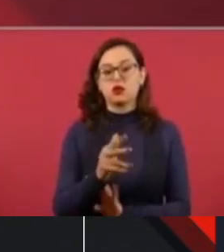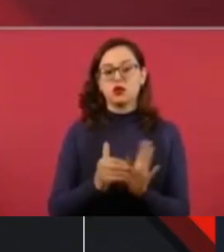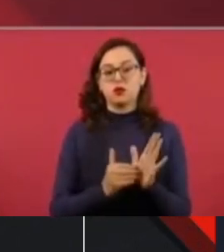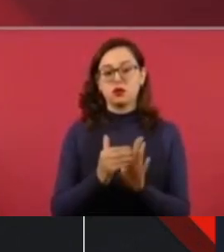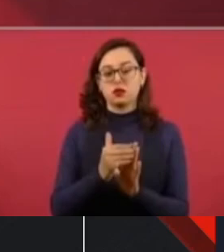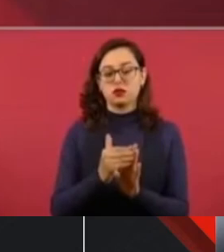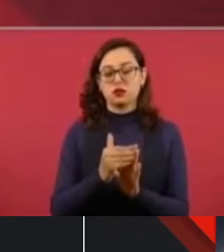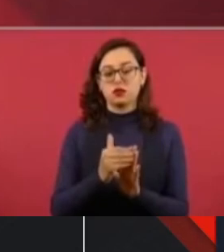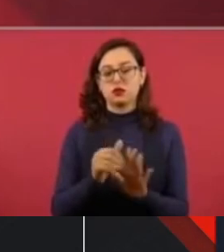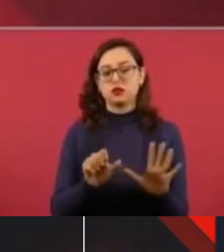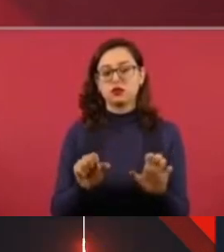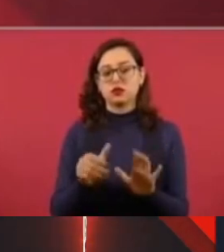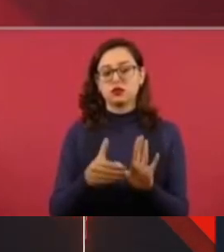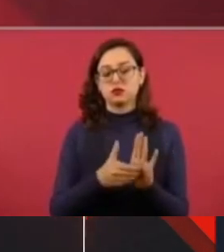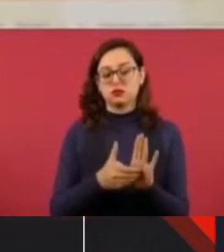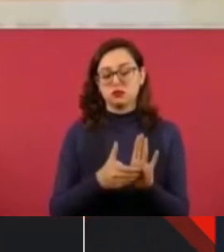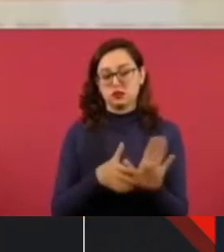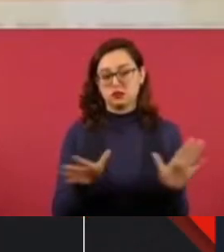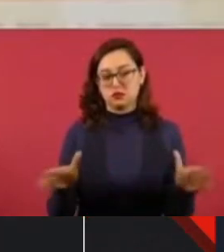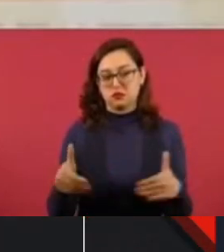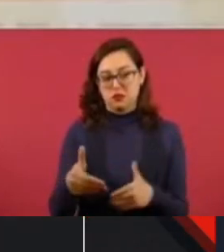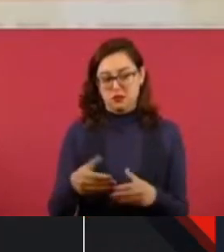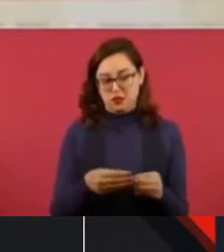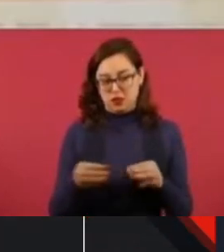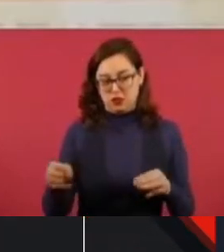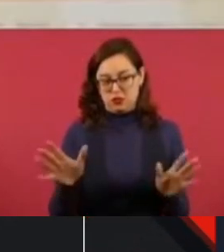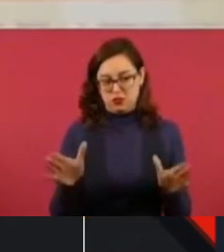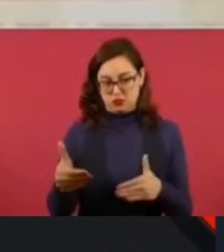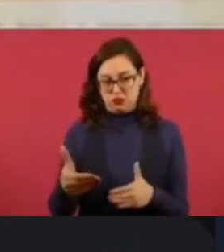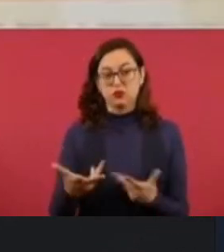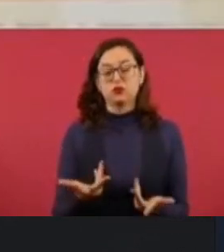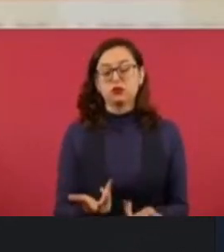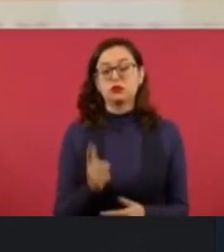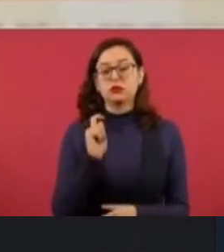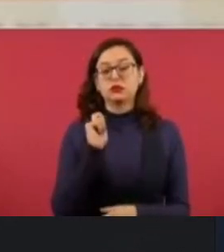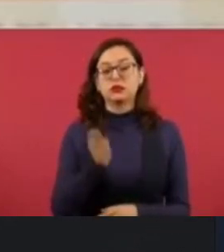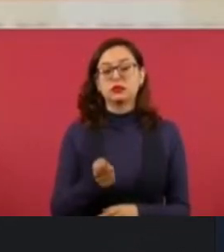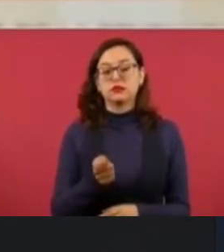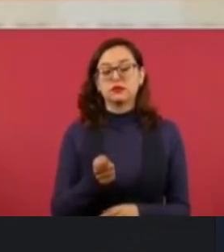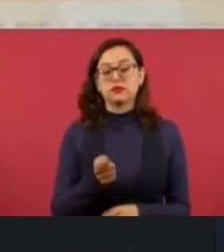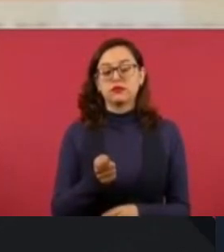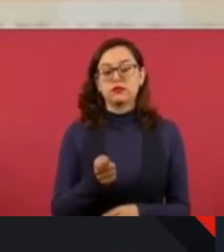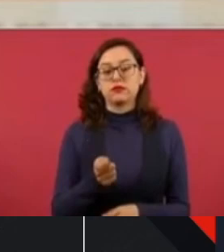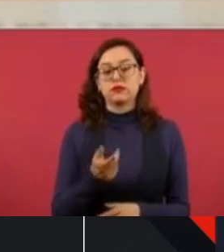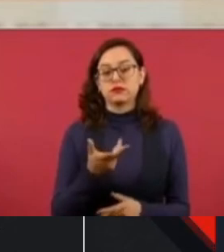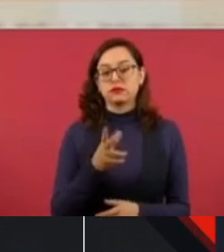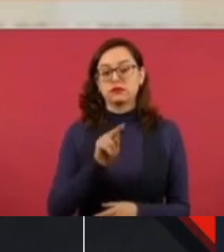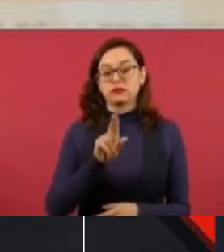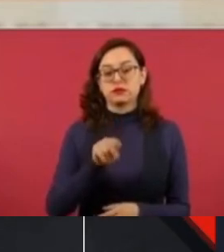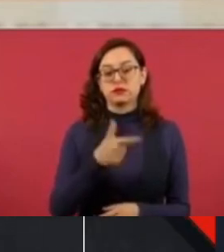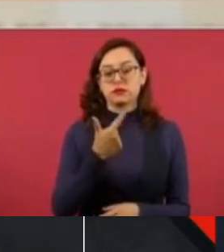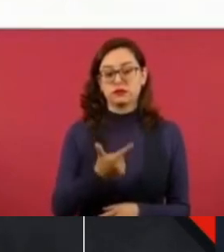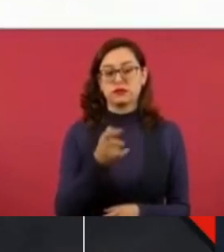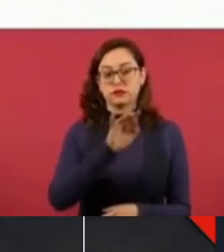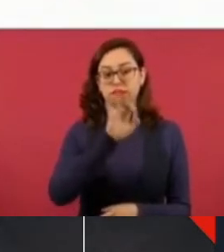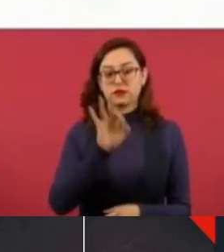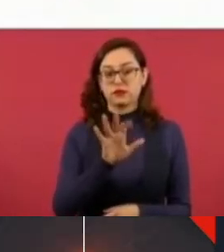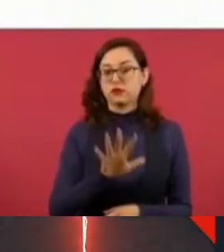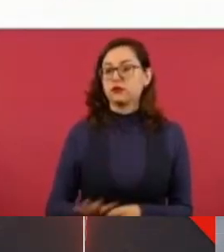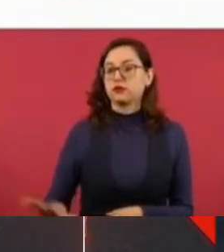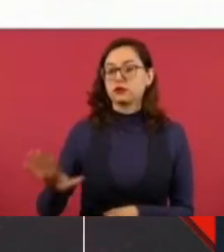448.600.000 metros cúbicos. El 87% del suministro de agua va para público urbano